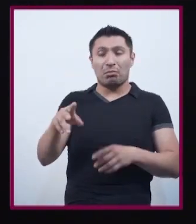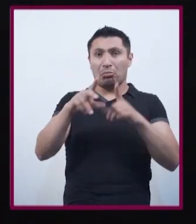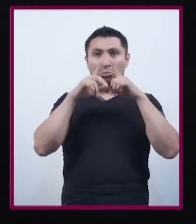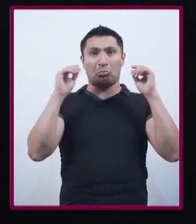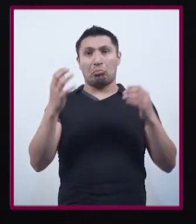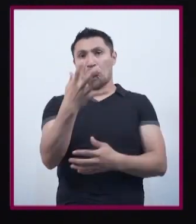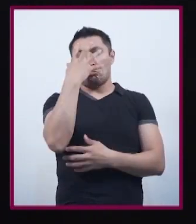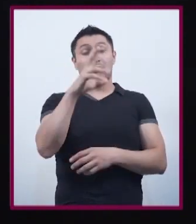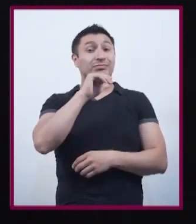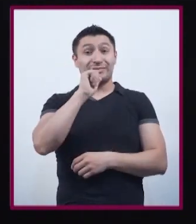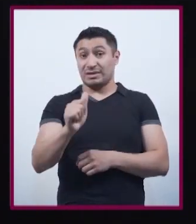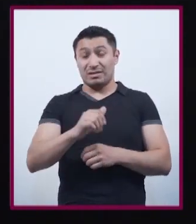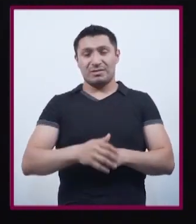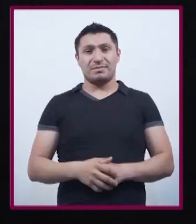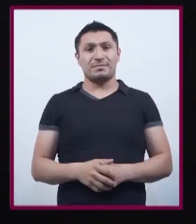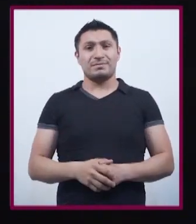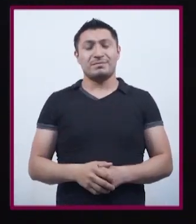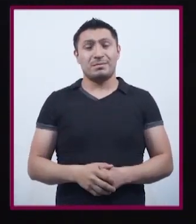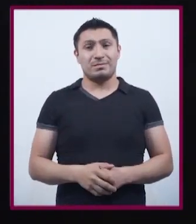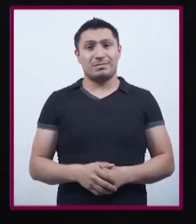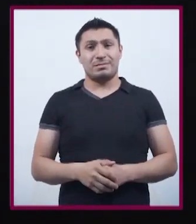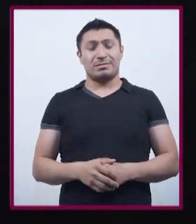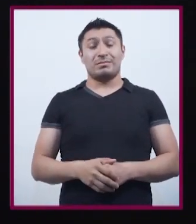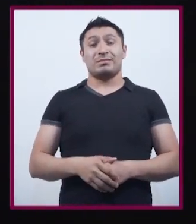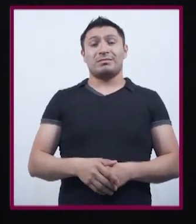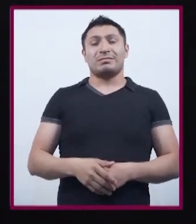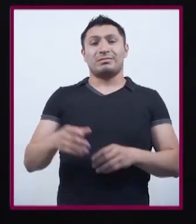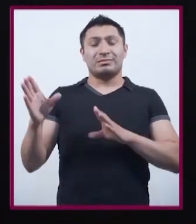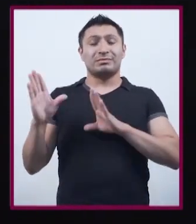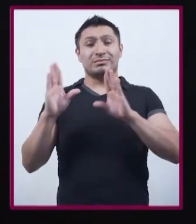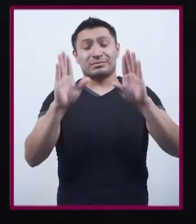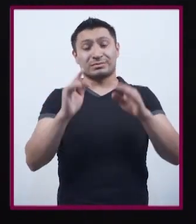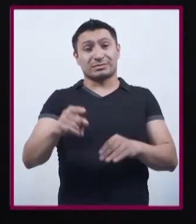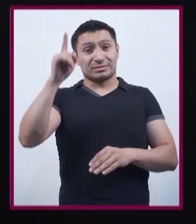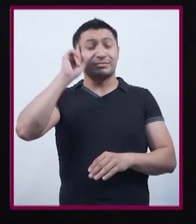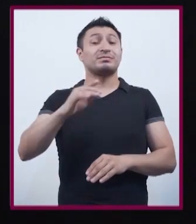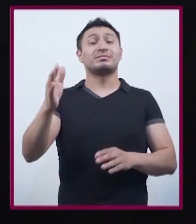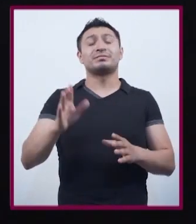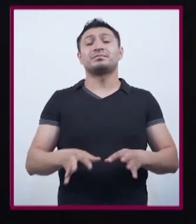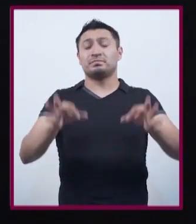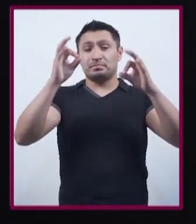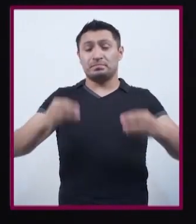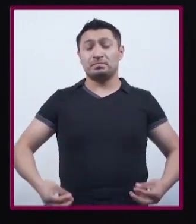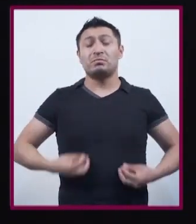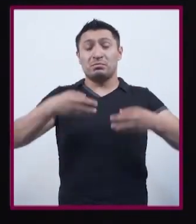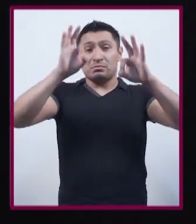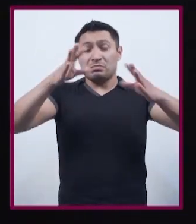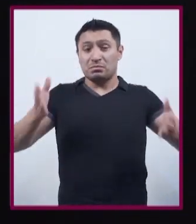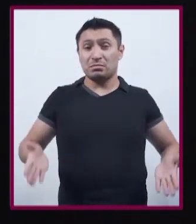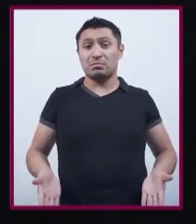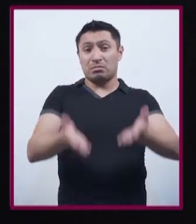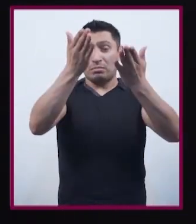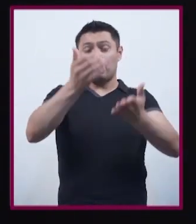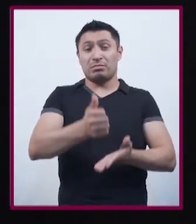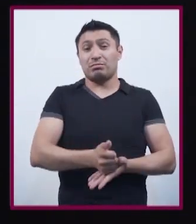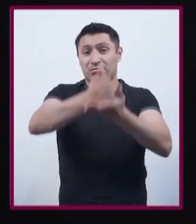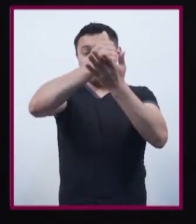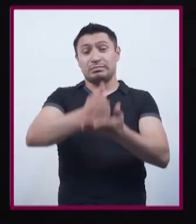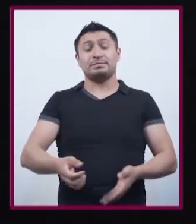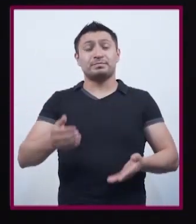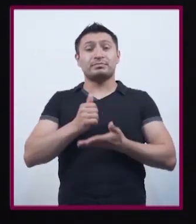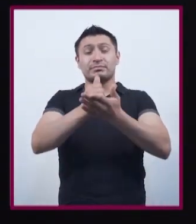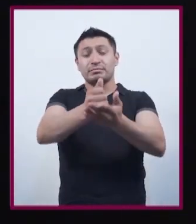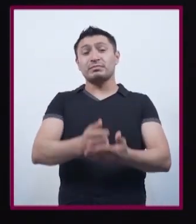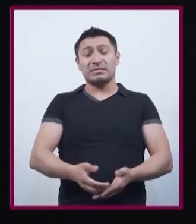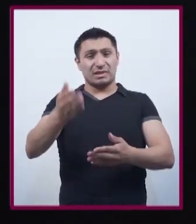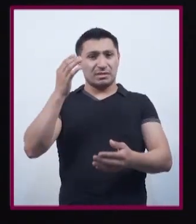de llorar con bondad. ¿Y saben qué? Era muy difícil no verla sonreír. Instruir a la mujer es hacerla